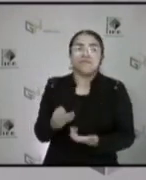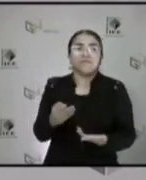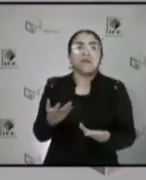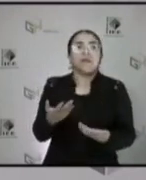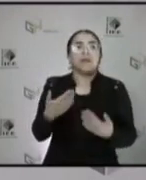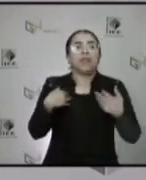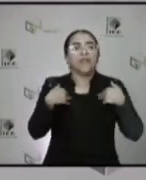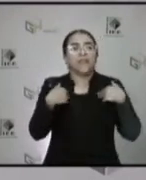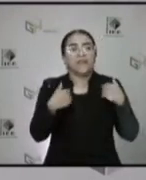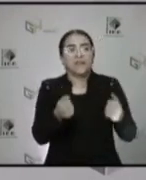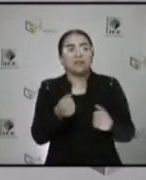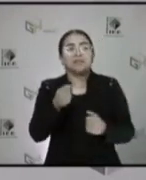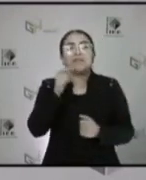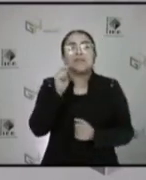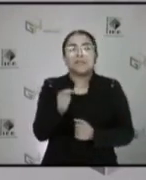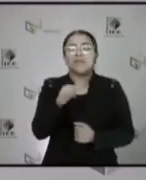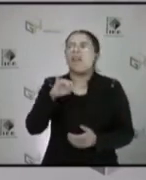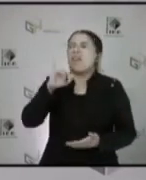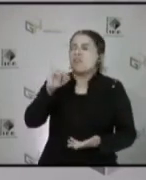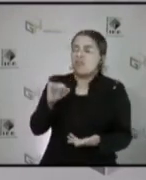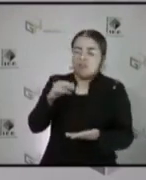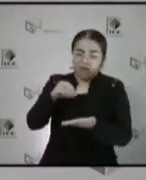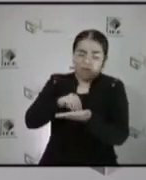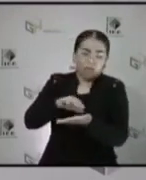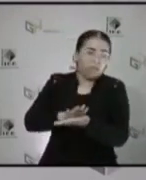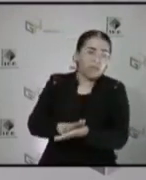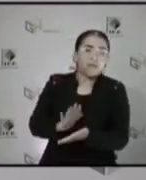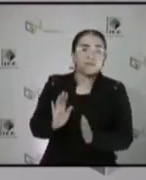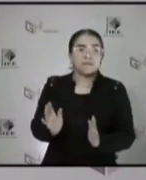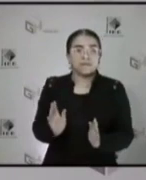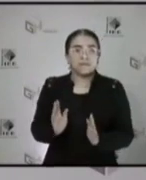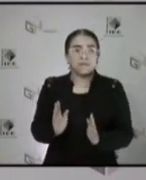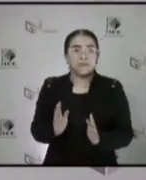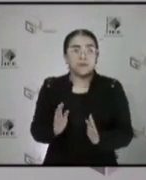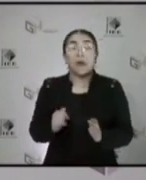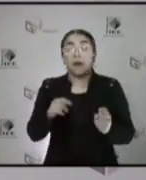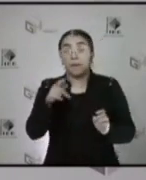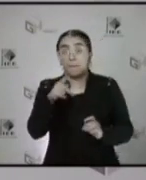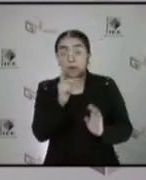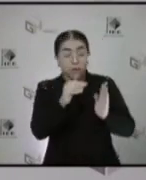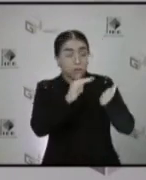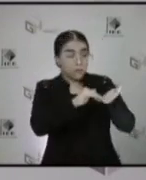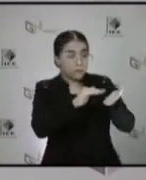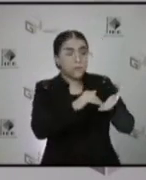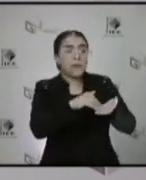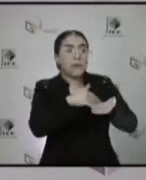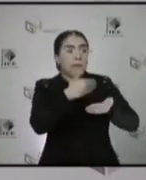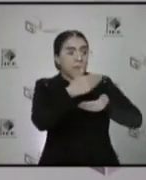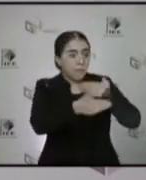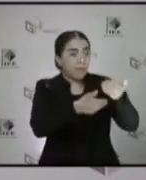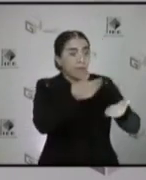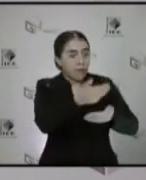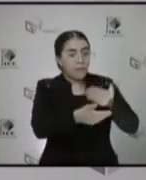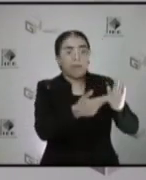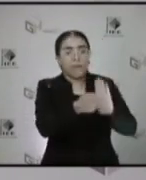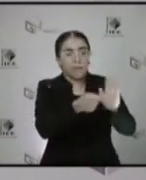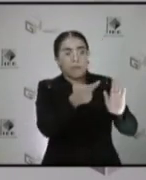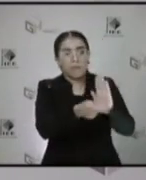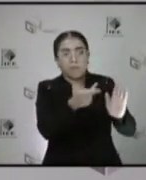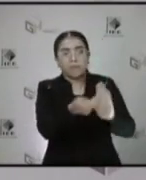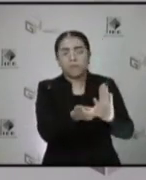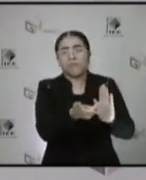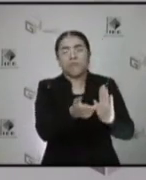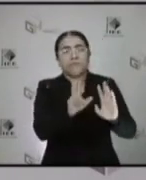entenderá que dice sí. Eliminar los trámites innecesarios, porque eso es lo que genera la corrupción.